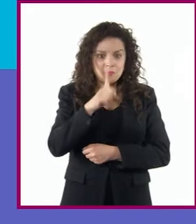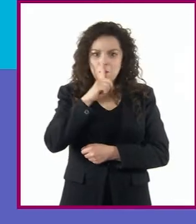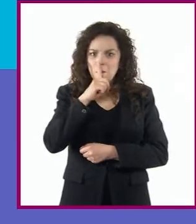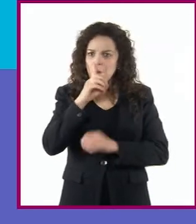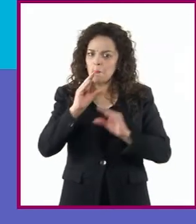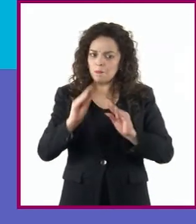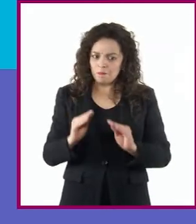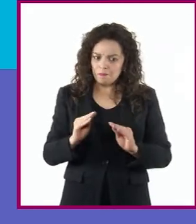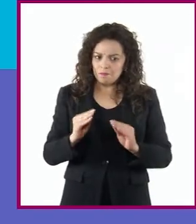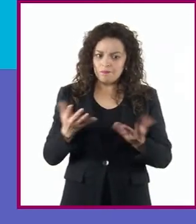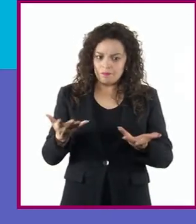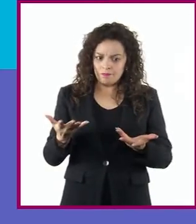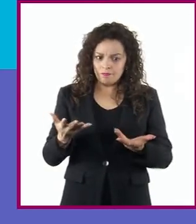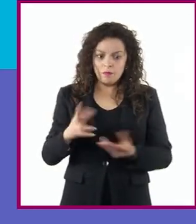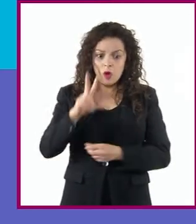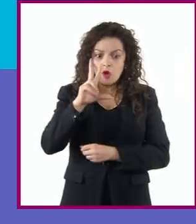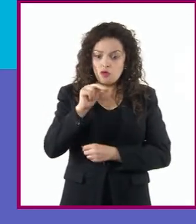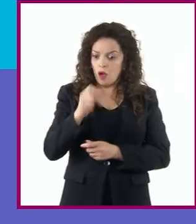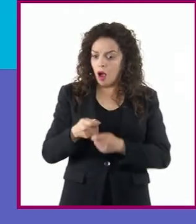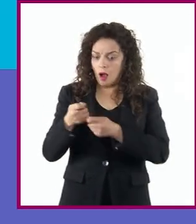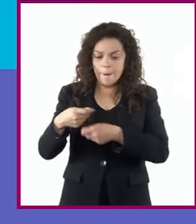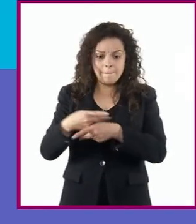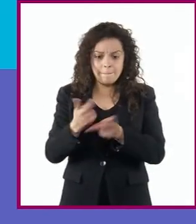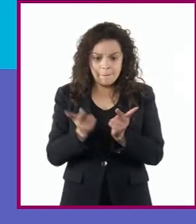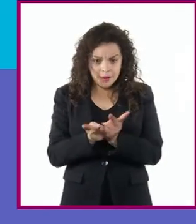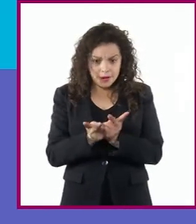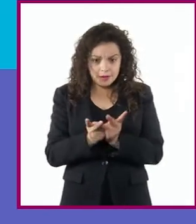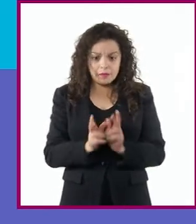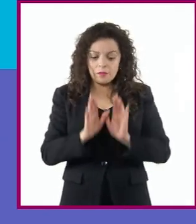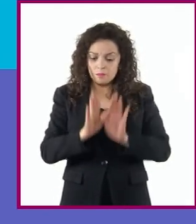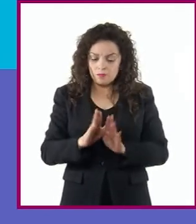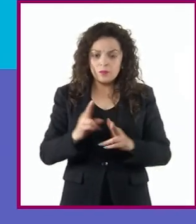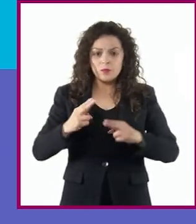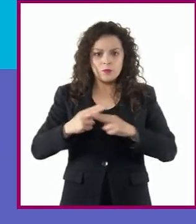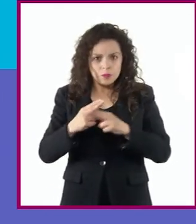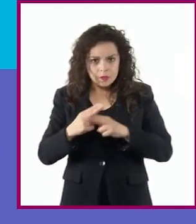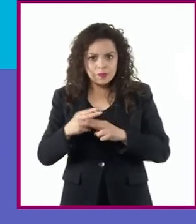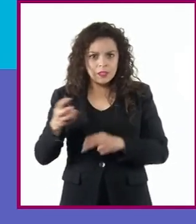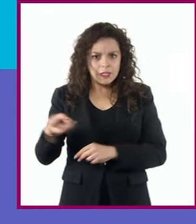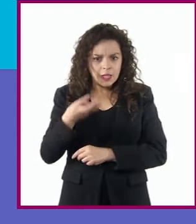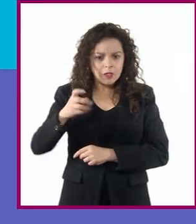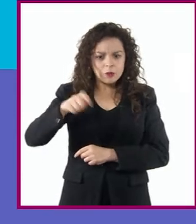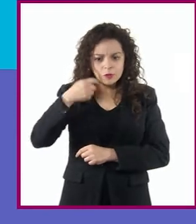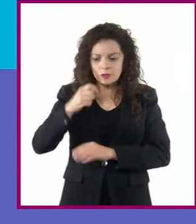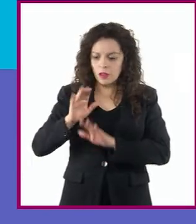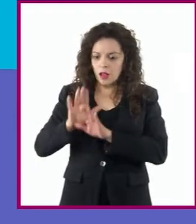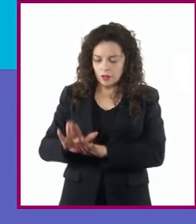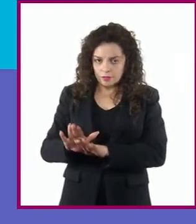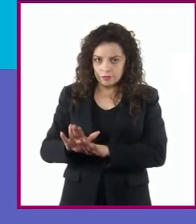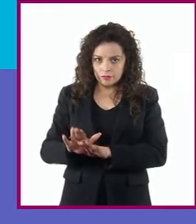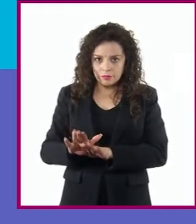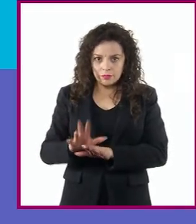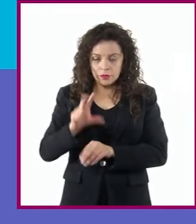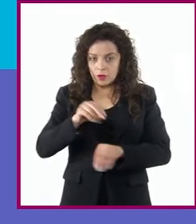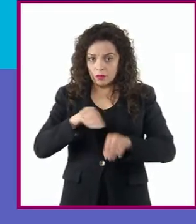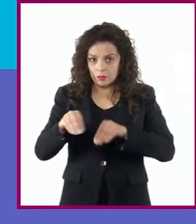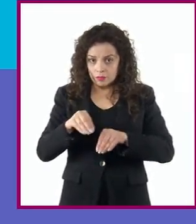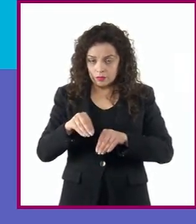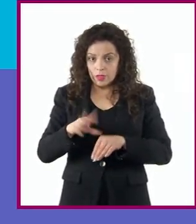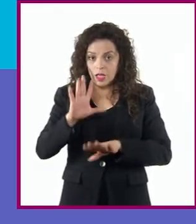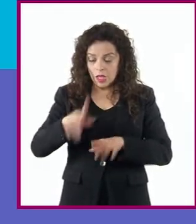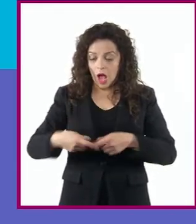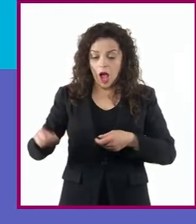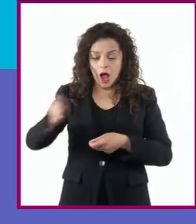cubierto y cállense. Ya se les va a servir. A su lugar. Al que se pare, no le